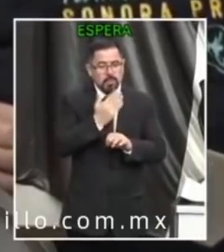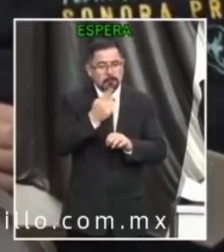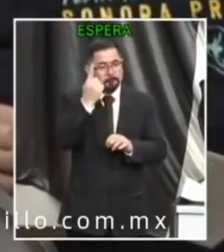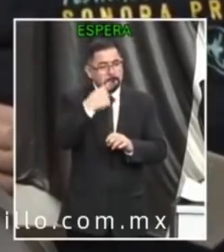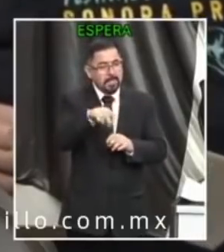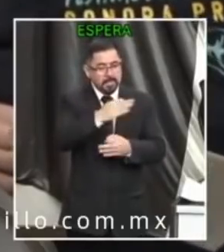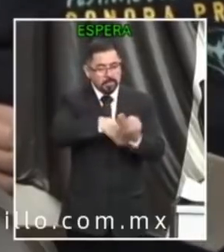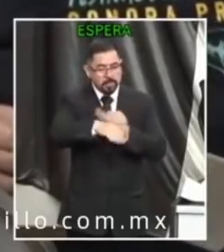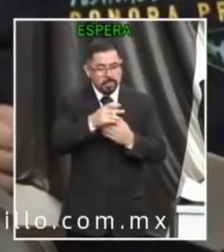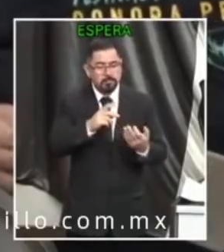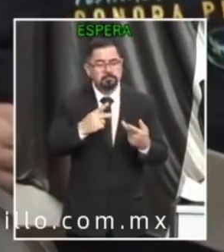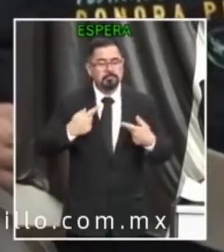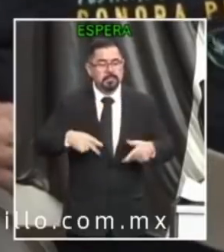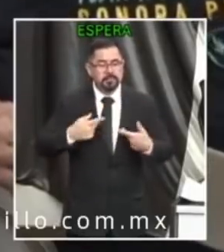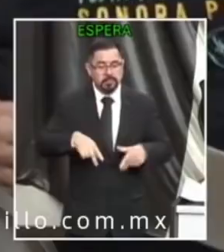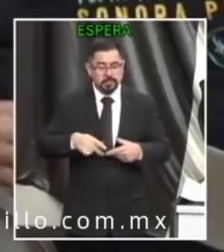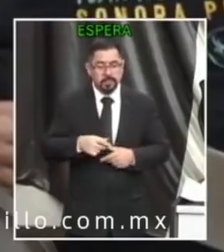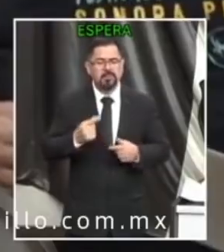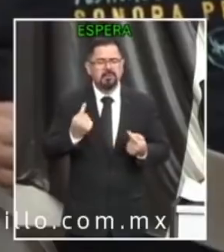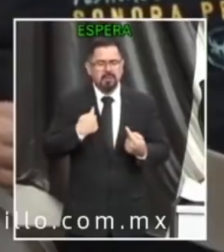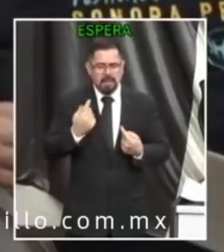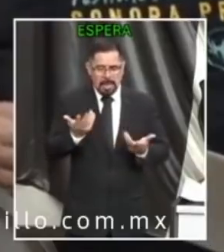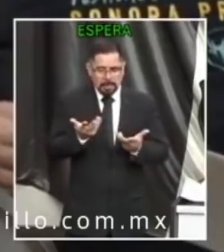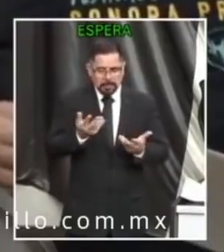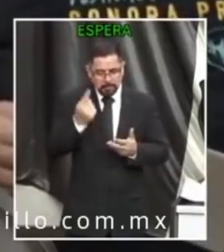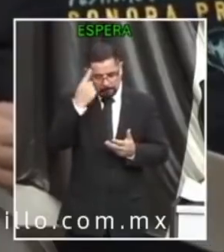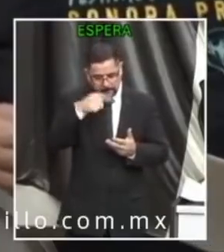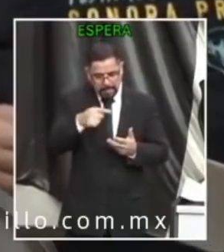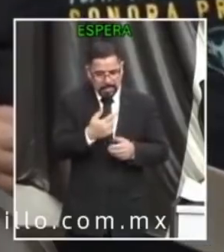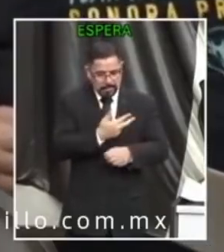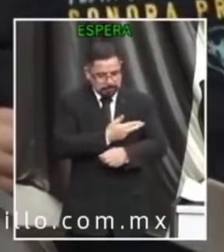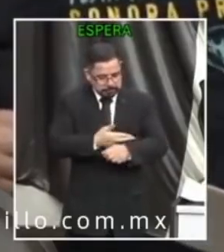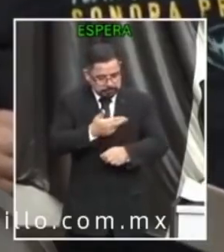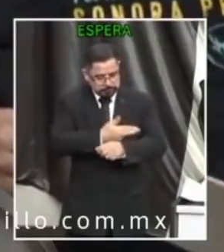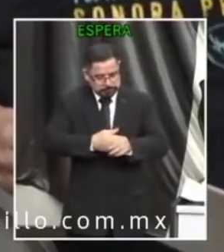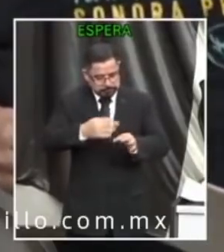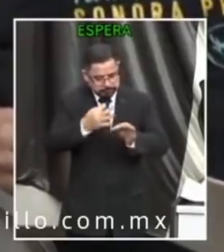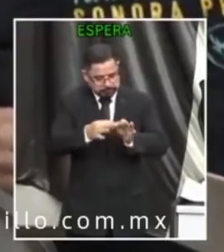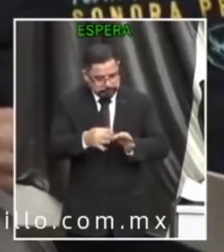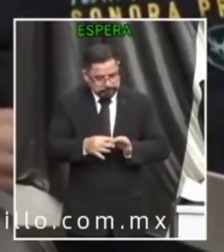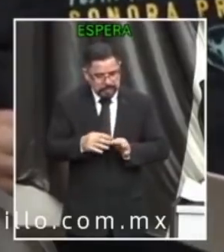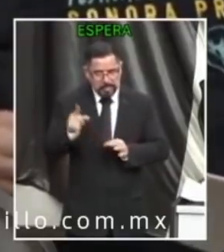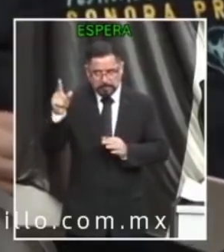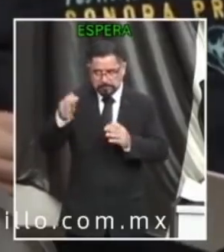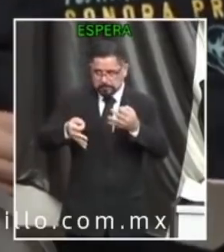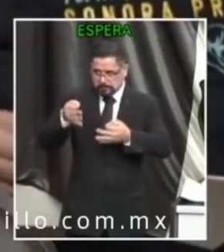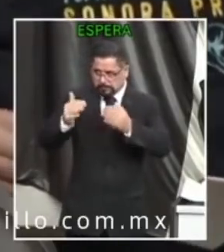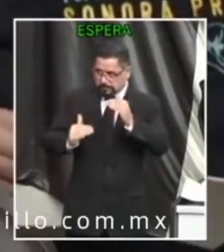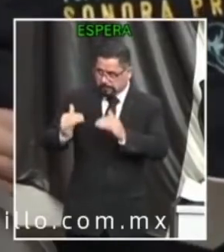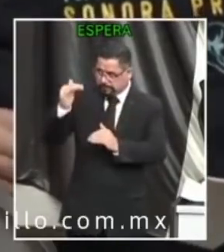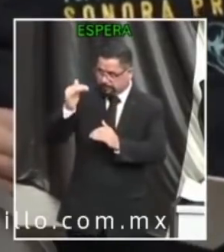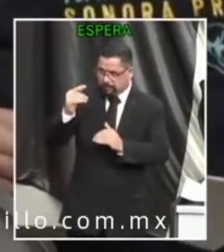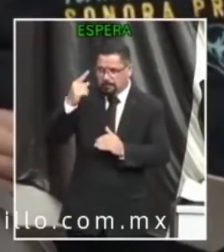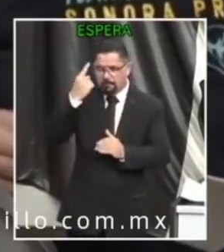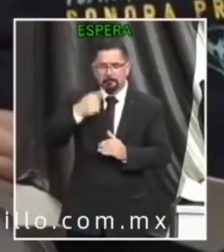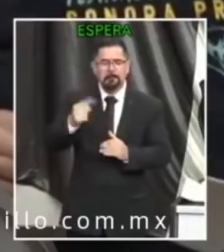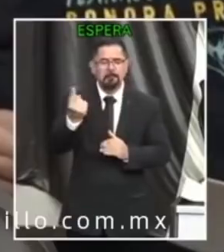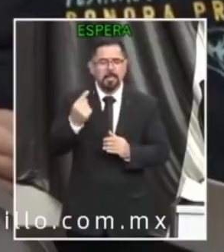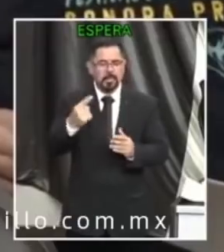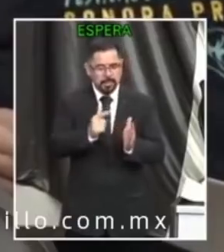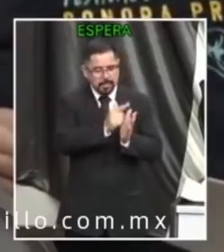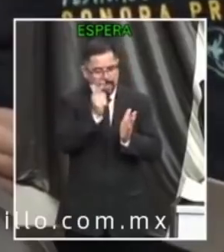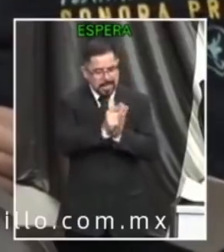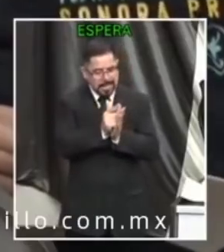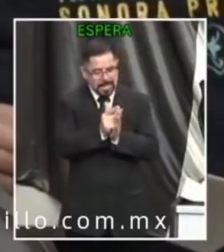las personas. Lo hacemos para dar cumplimiento a la resolución de la Suprema Corte. Lo hacemos para equiparar la ley con la